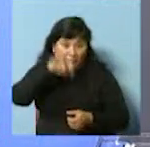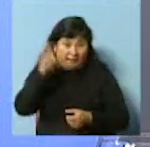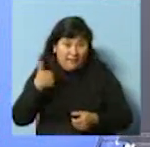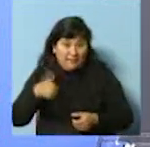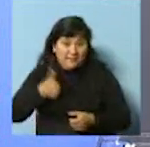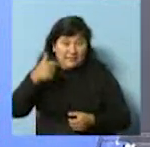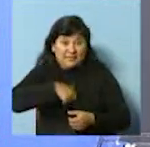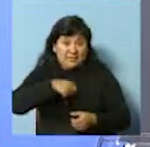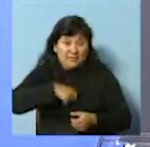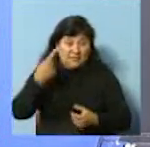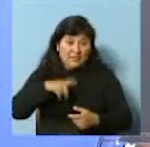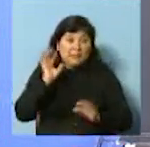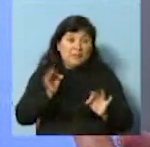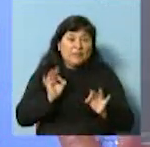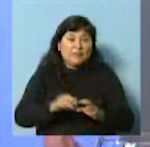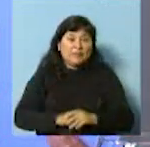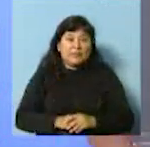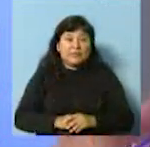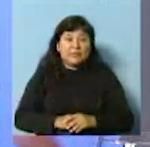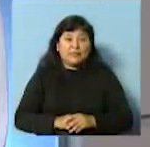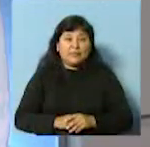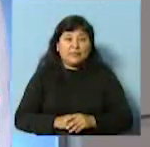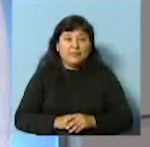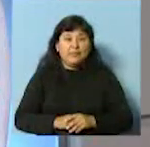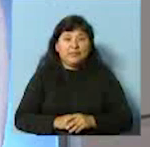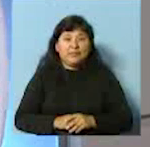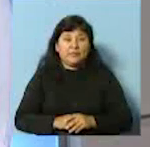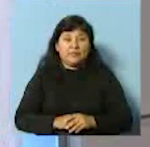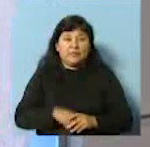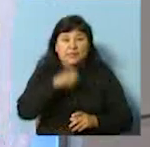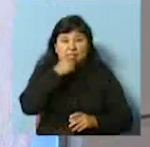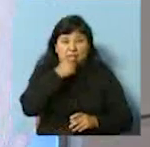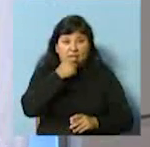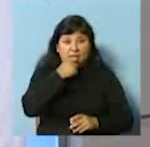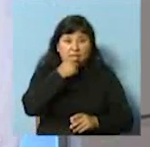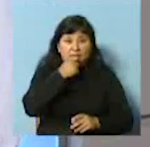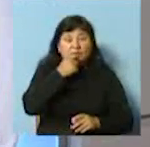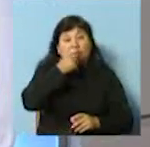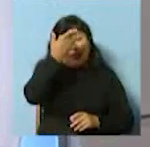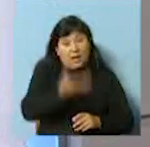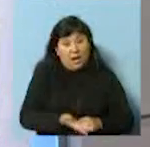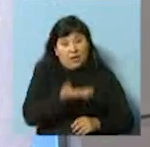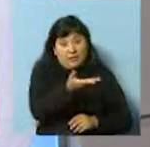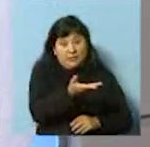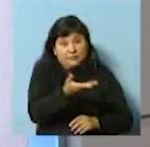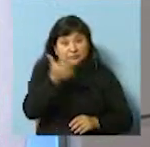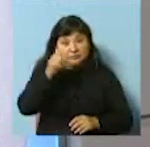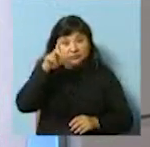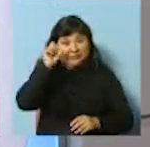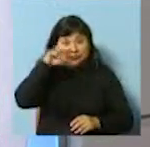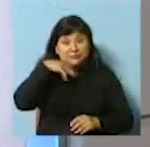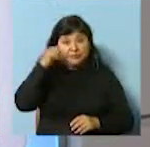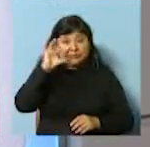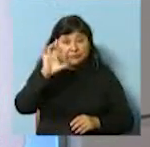recuperar nuestras islas malvinas en este momento hay una alejandro vil y hay un alejandro que está para ser candidato a